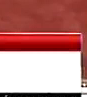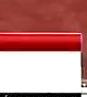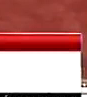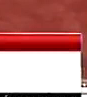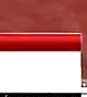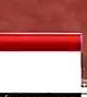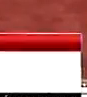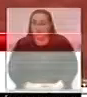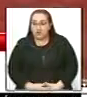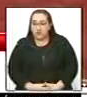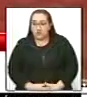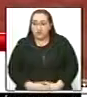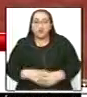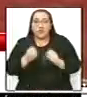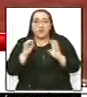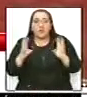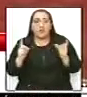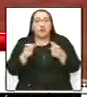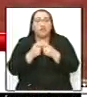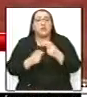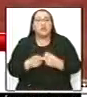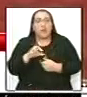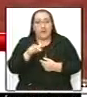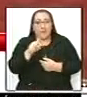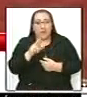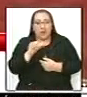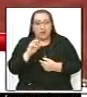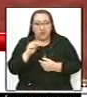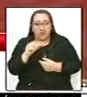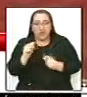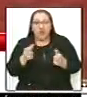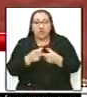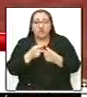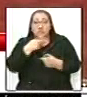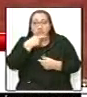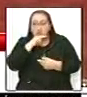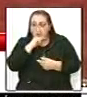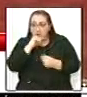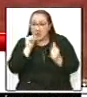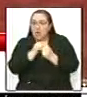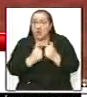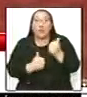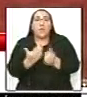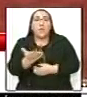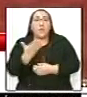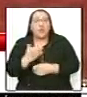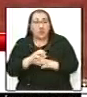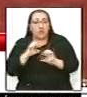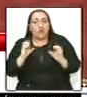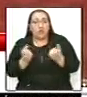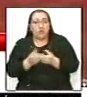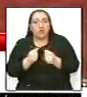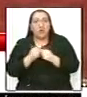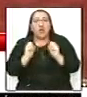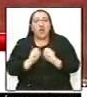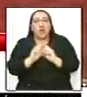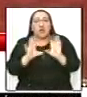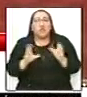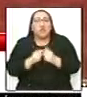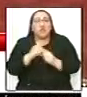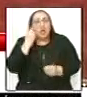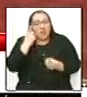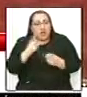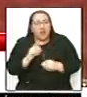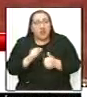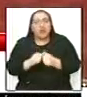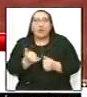Aclaración de la congresista Pariona Tarqui, presidenta de la Comisión de la Mujer, mediante el cual solicita al Pleno del Congreso, vía aclaración, la rectificación